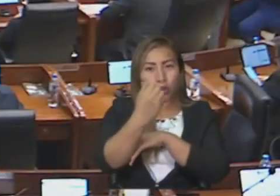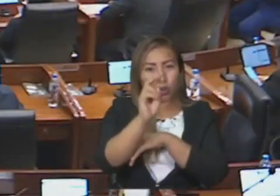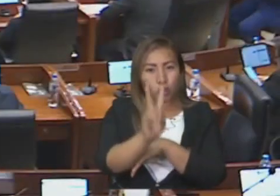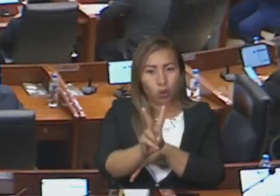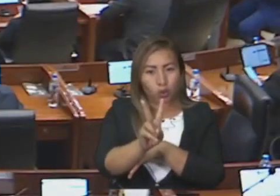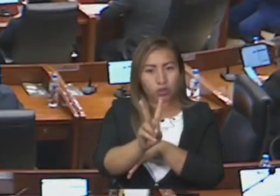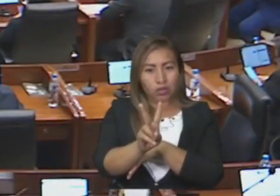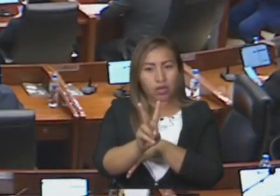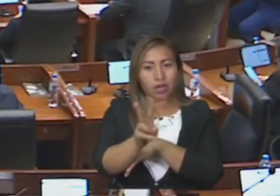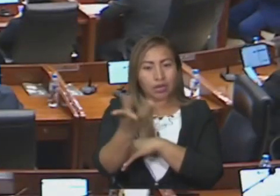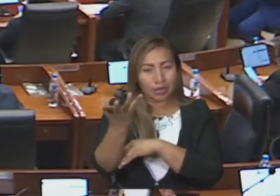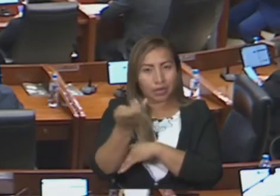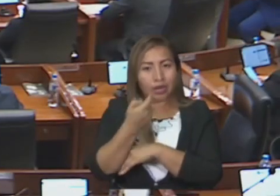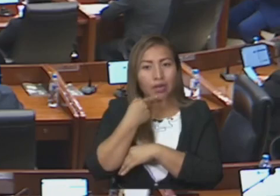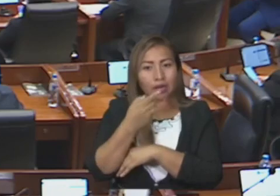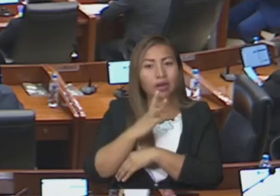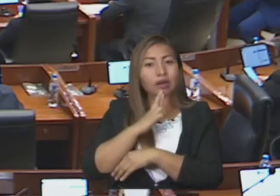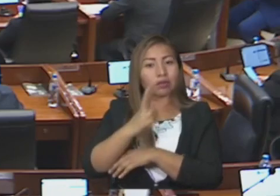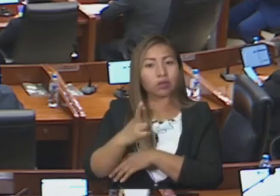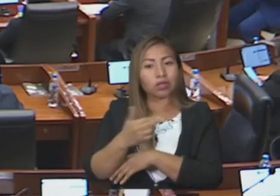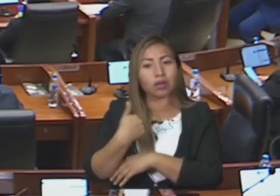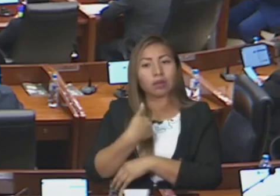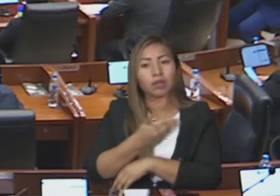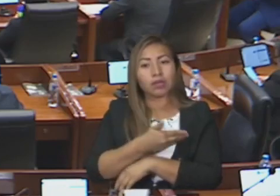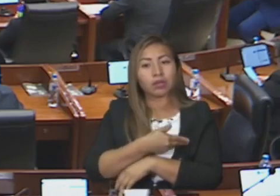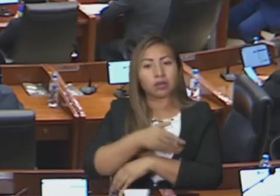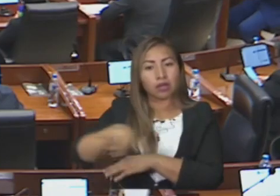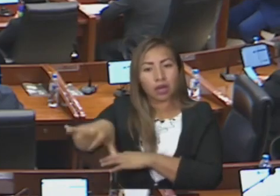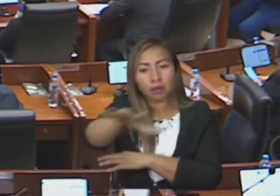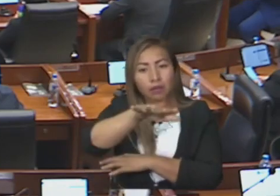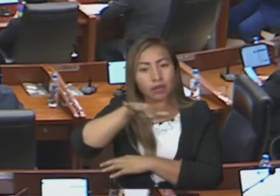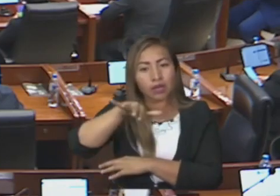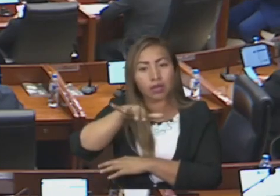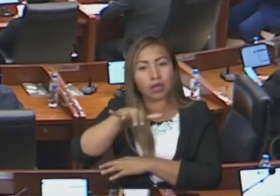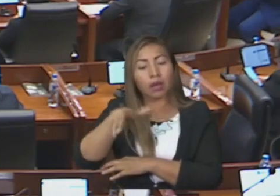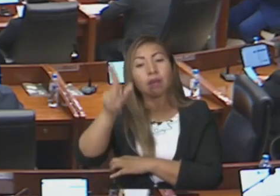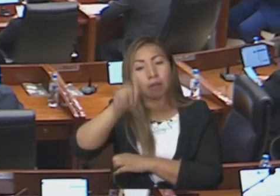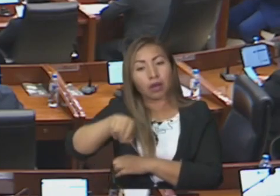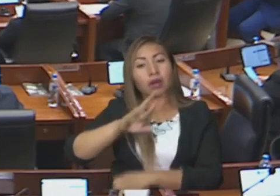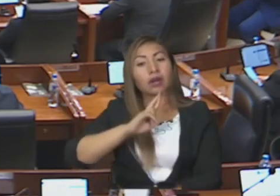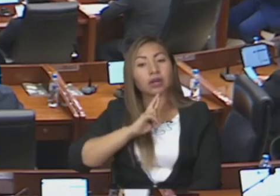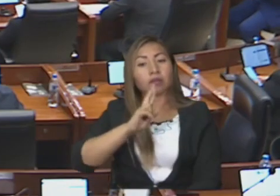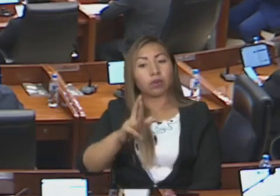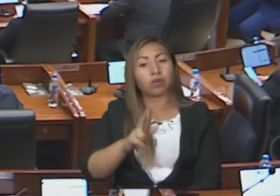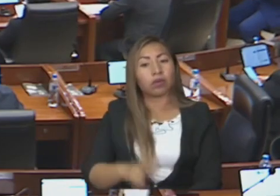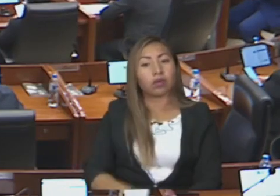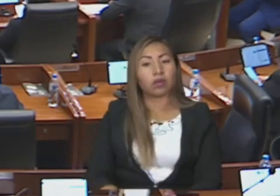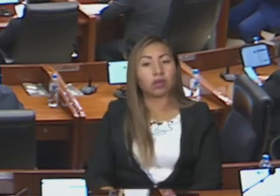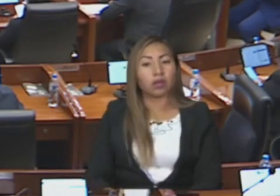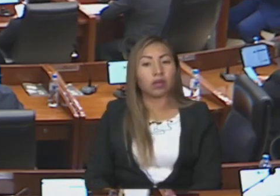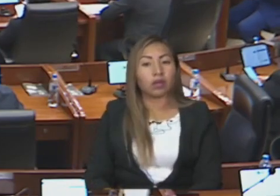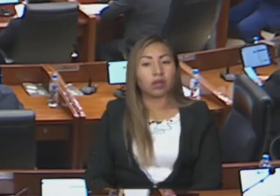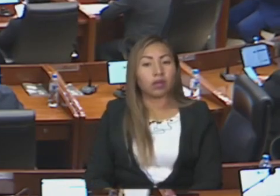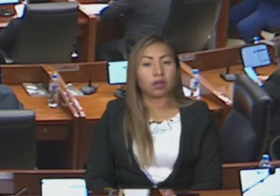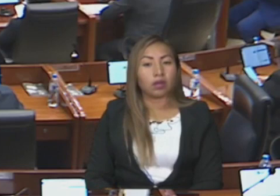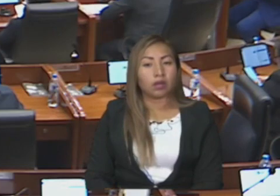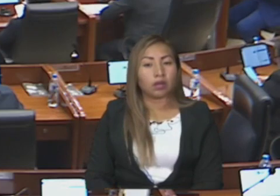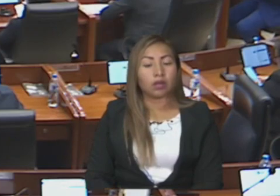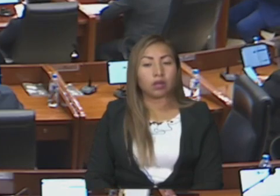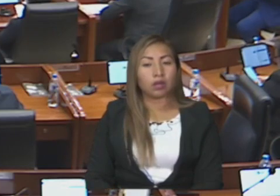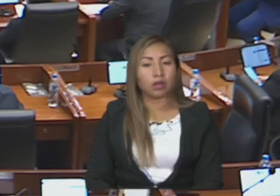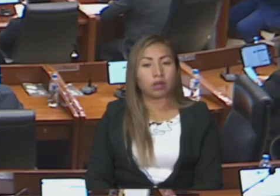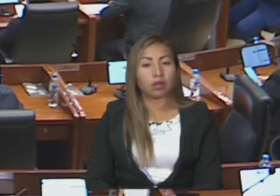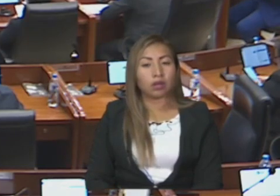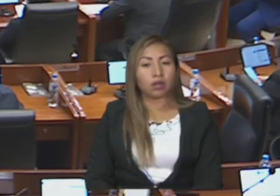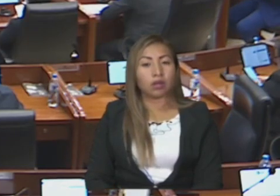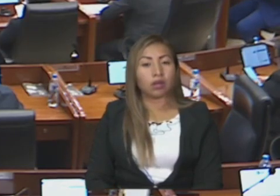Por supuesto, el ministro de Ambiente va a responderla. ¿La va a responder después de mi finalización o prefiere que la responda ya